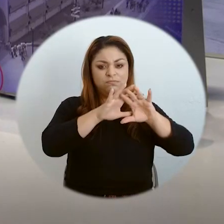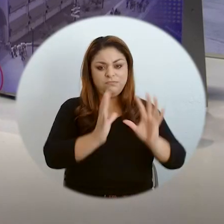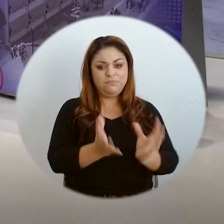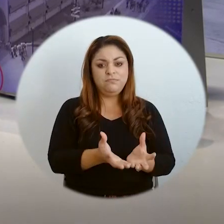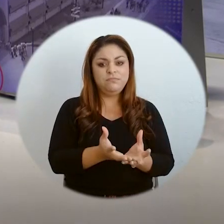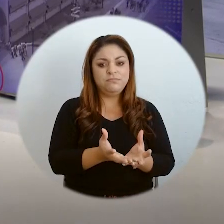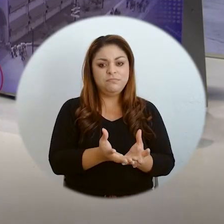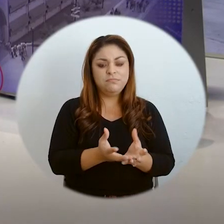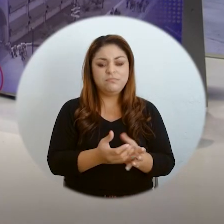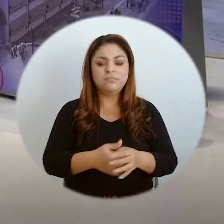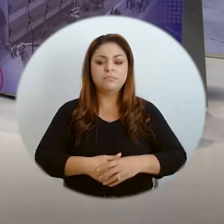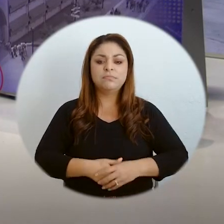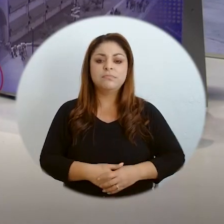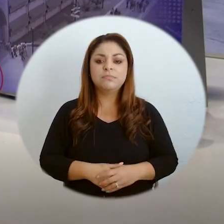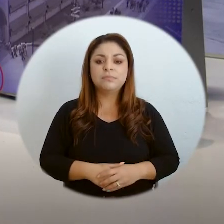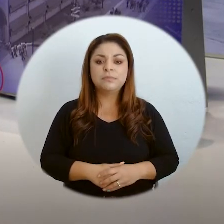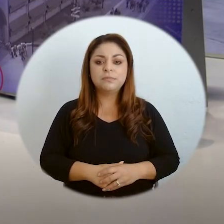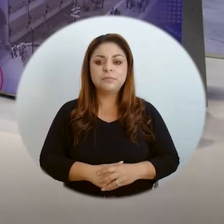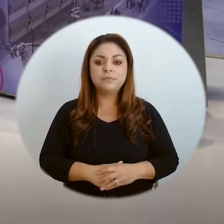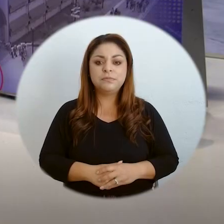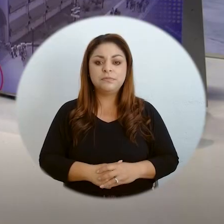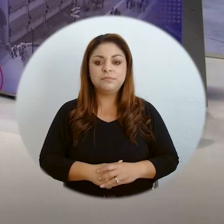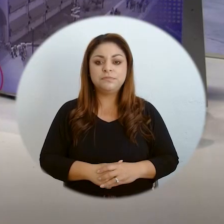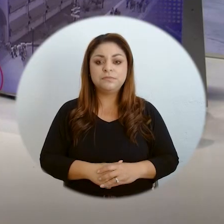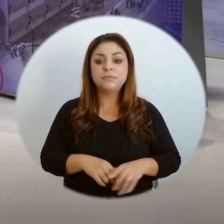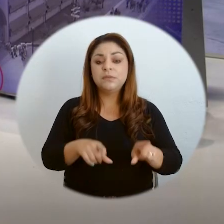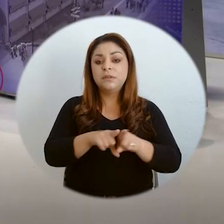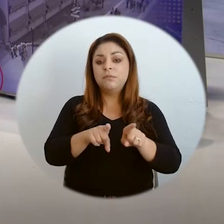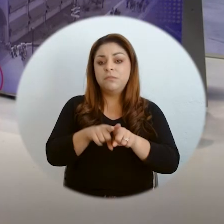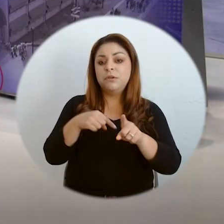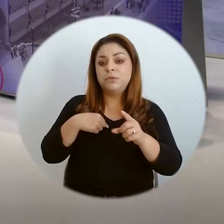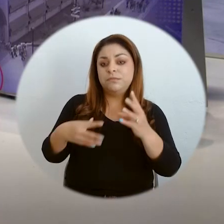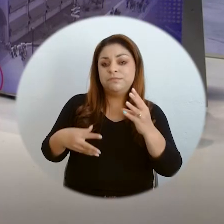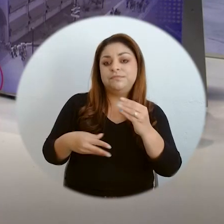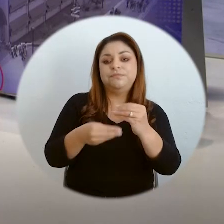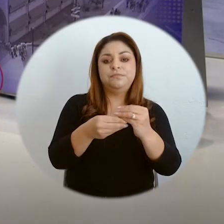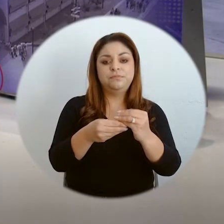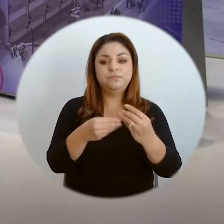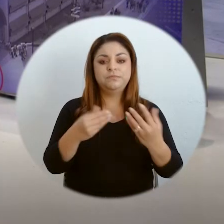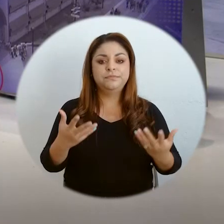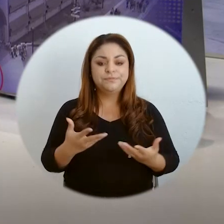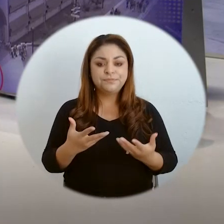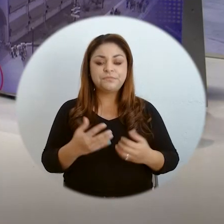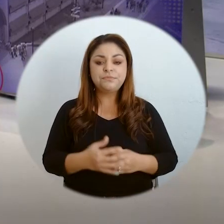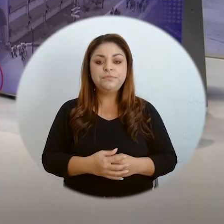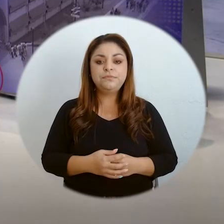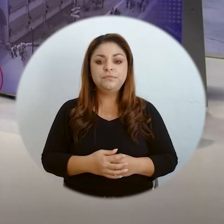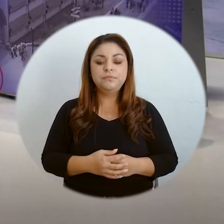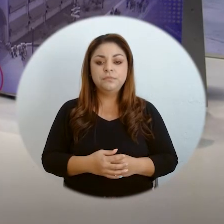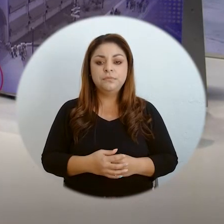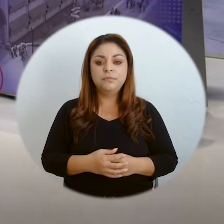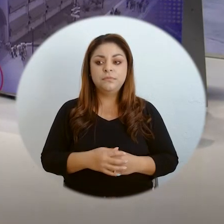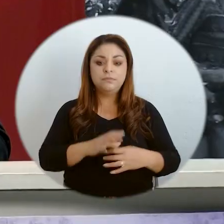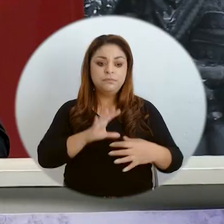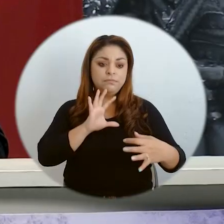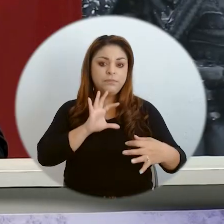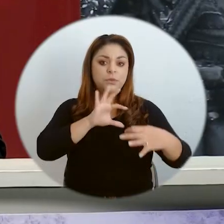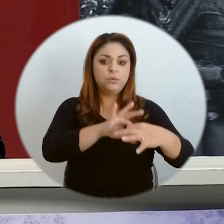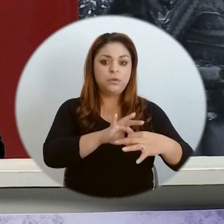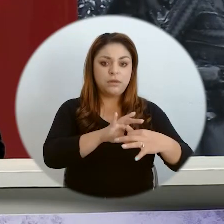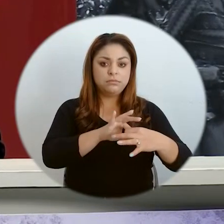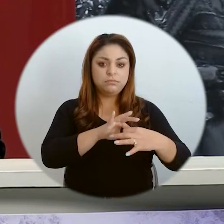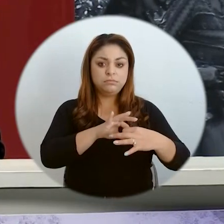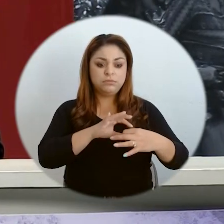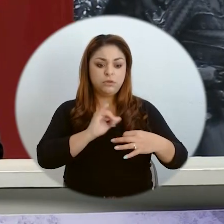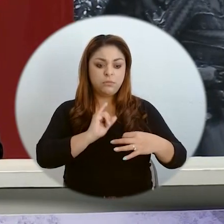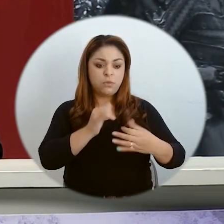Quizás le agregaría a lo que dice Andrés, esta vinculación con cosas que nos dan seguridad,